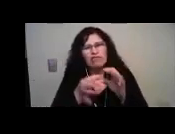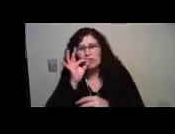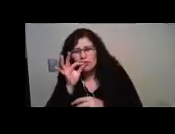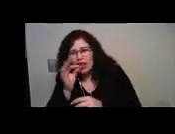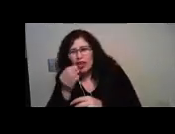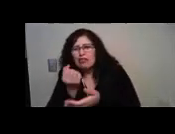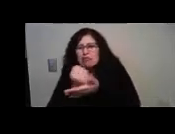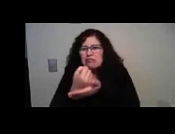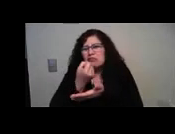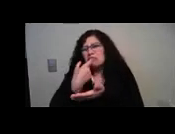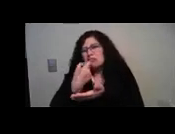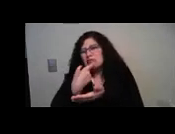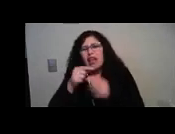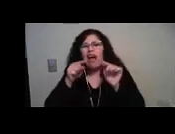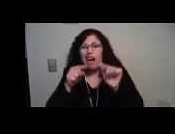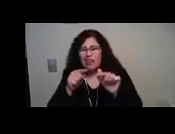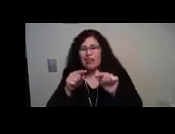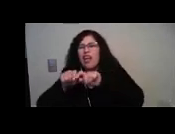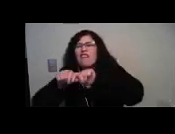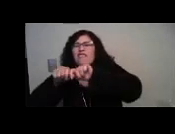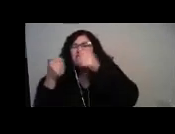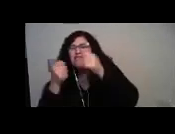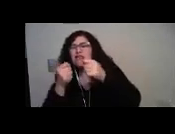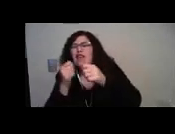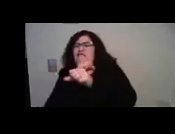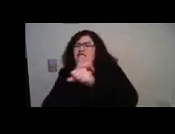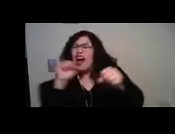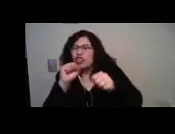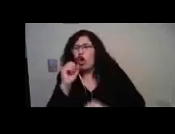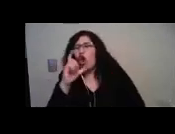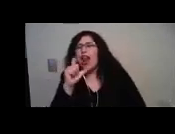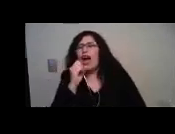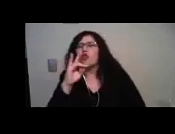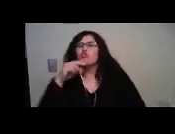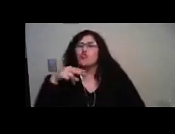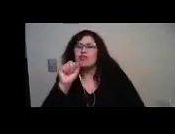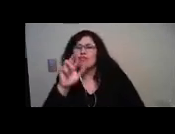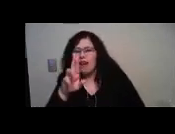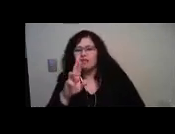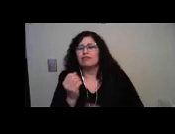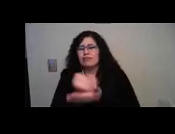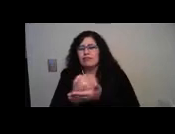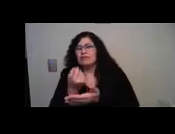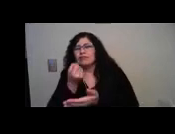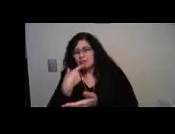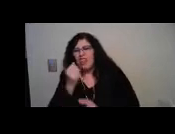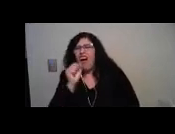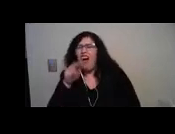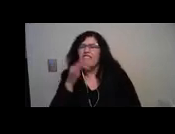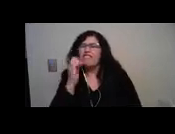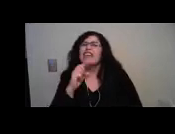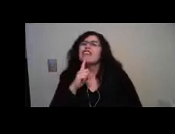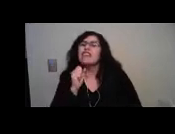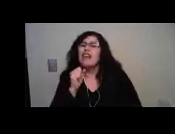infartos como lacunares, ¿ya? Drogas como anfetamina, éxtasis y cocaína,